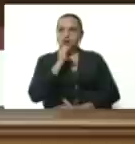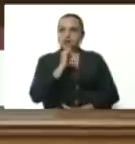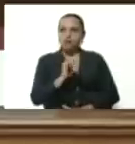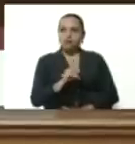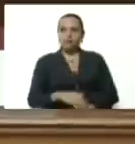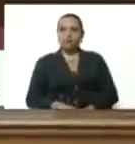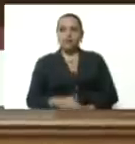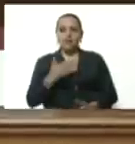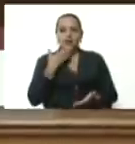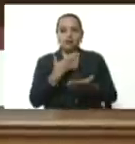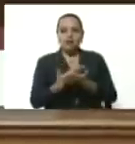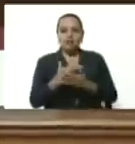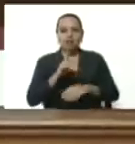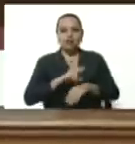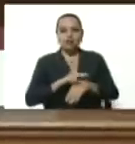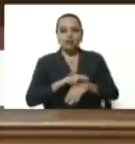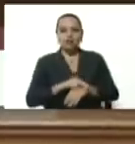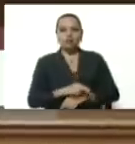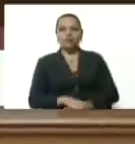Gracias, doctor Escarra.